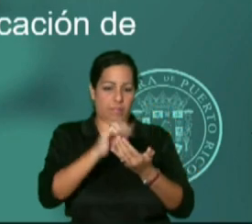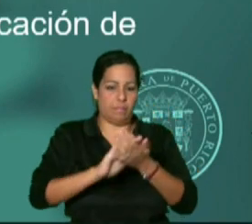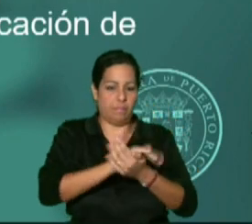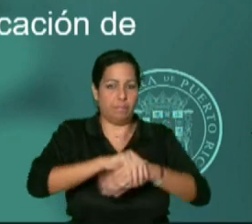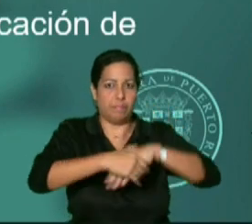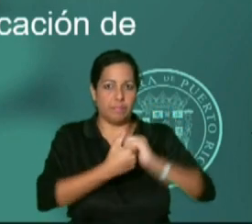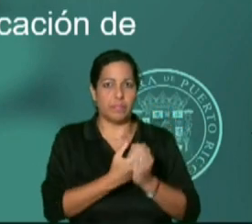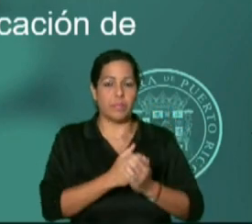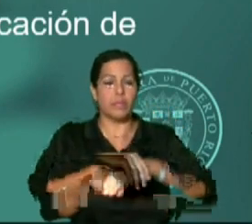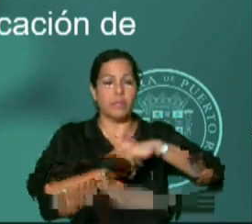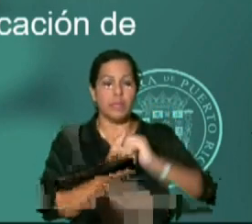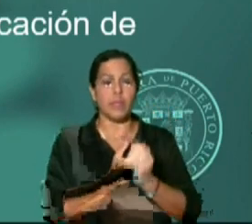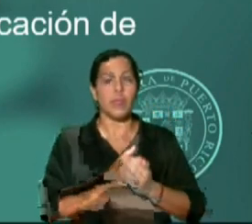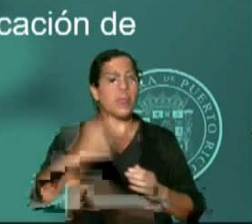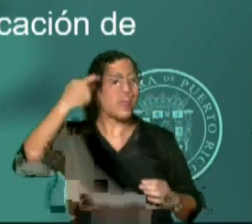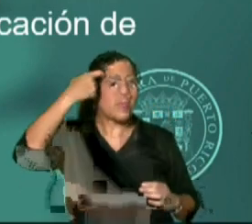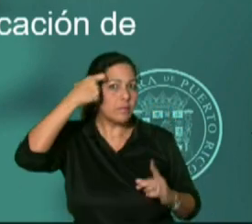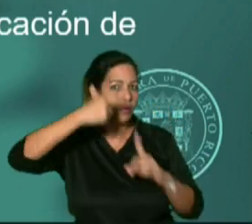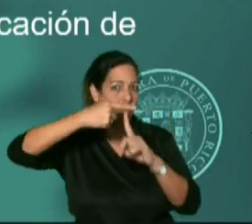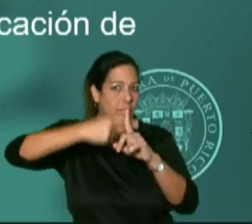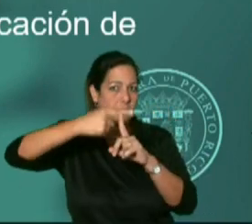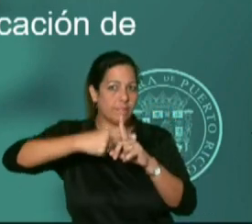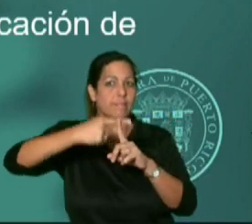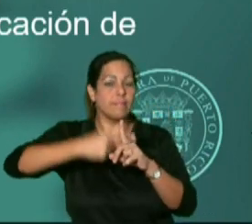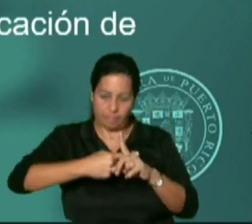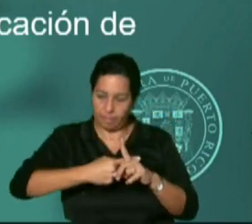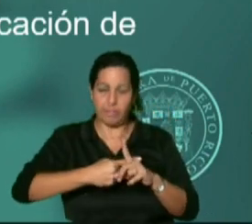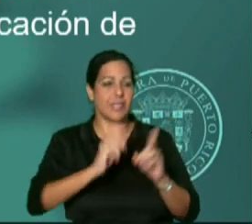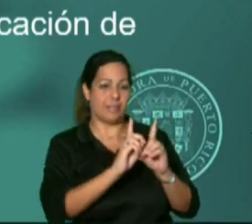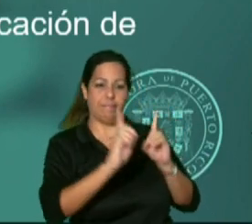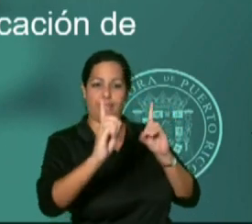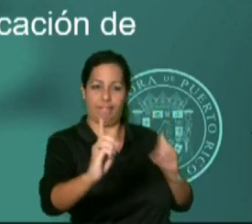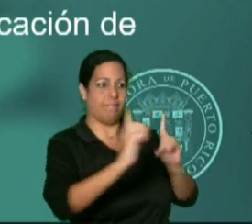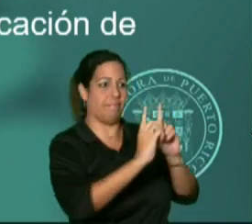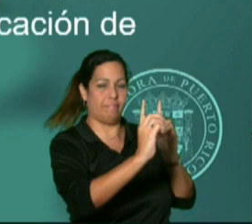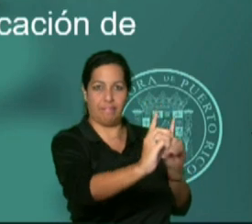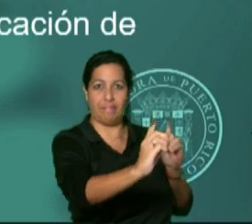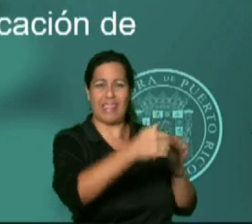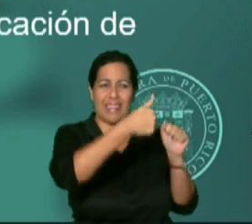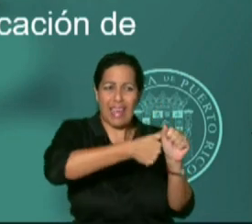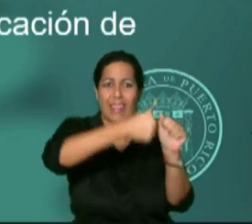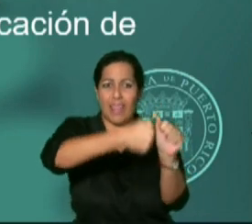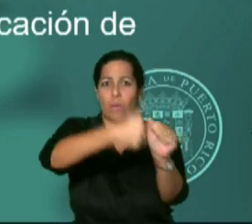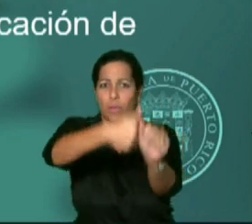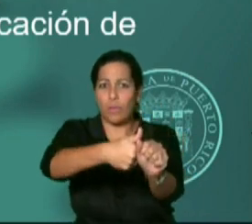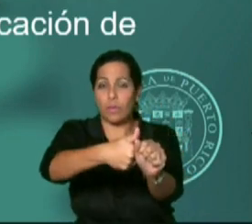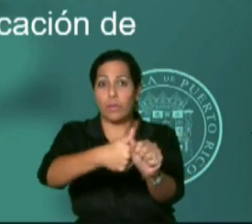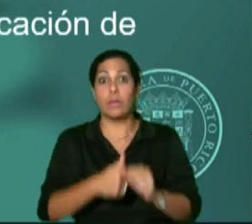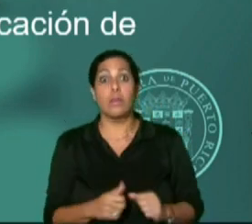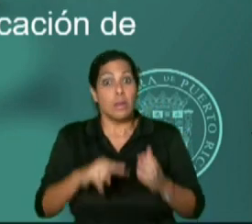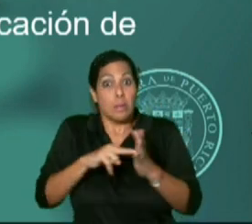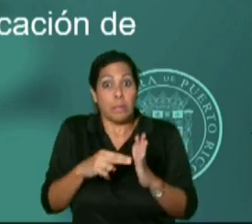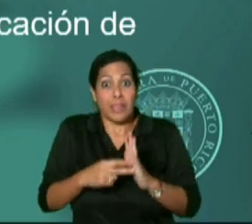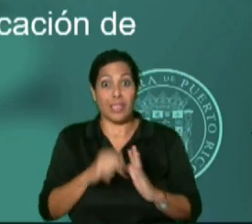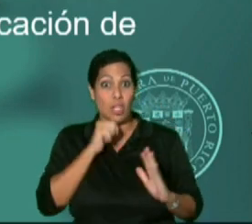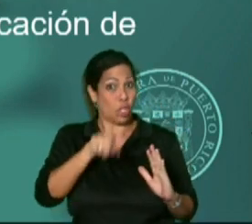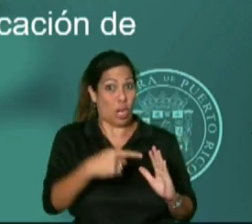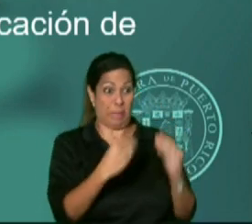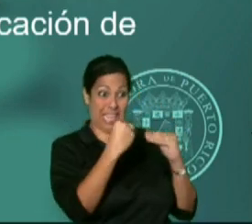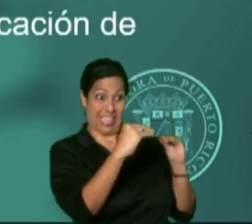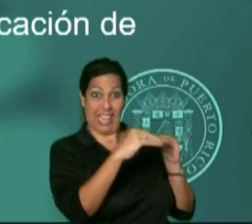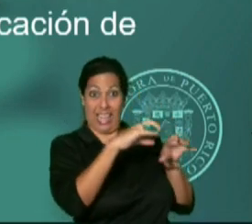entrada también del establecimiento y respetando el distanciamiento físico. Es decir, que los directores de los centros comerciales no